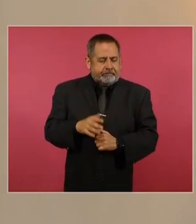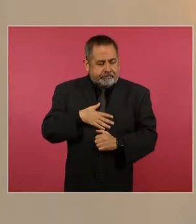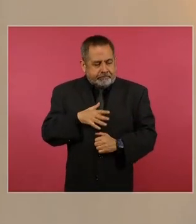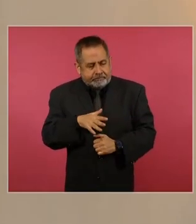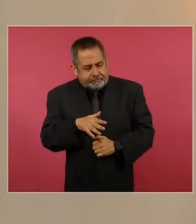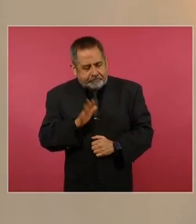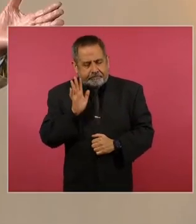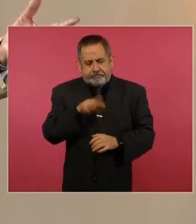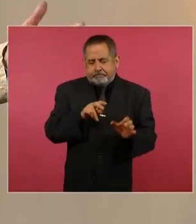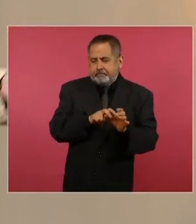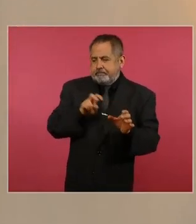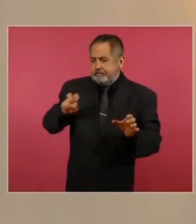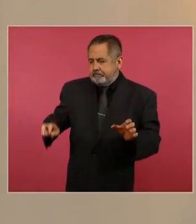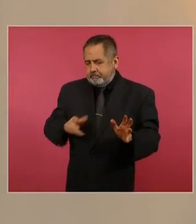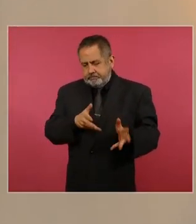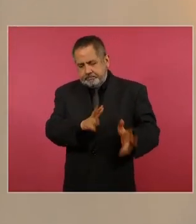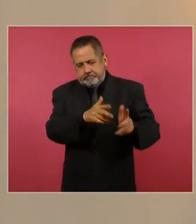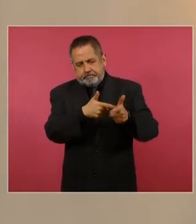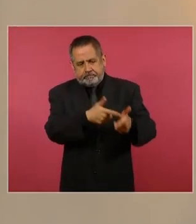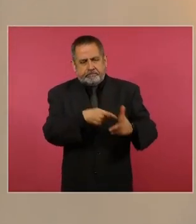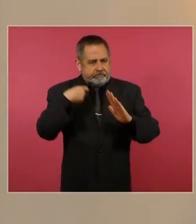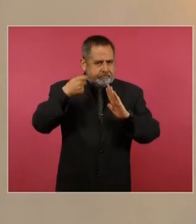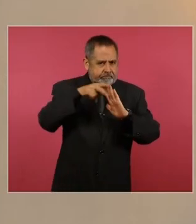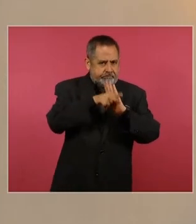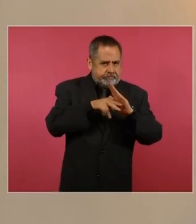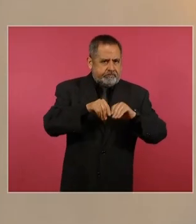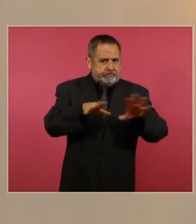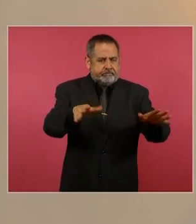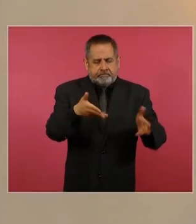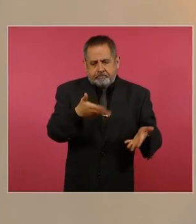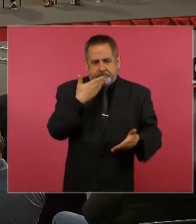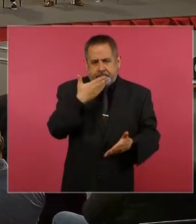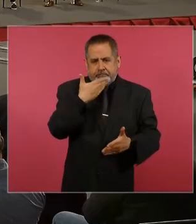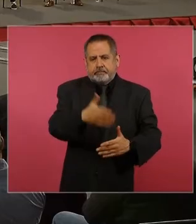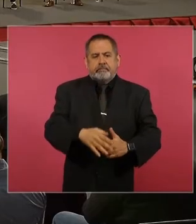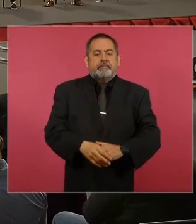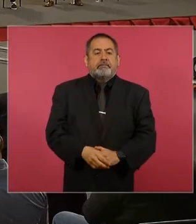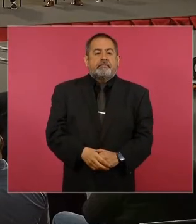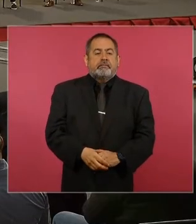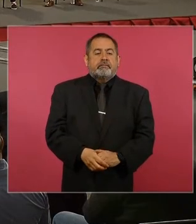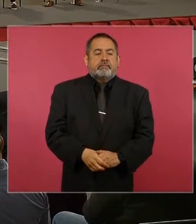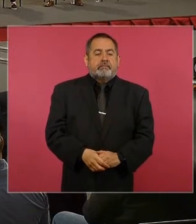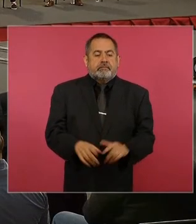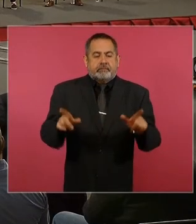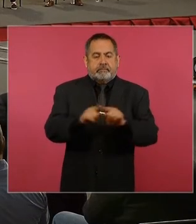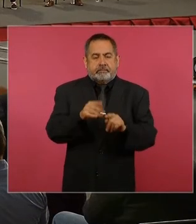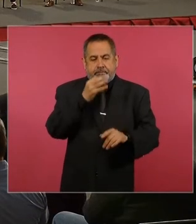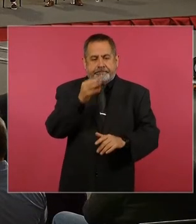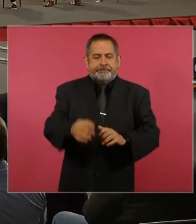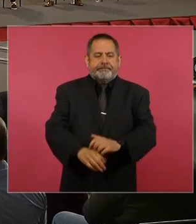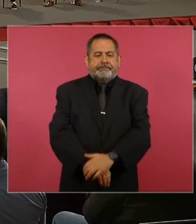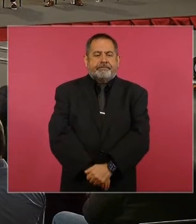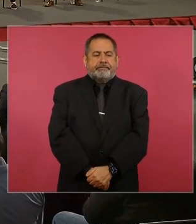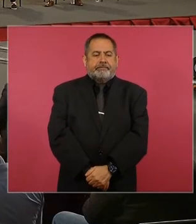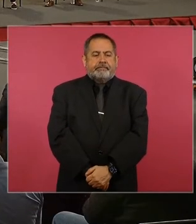de ahí. Pero salió muy bien el video de Anita. Es todo.